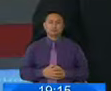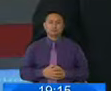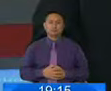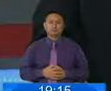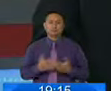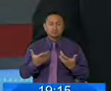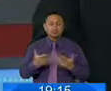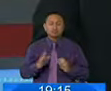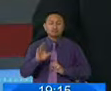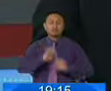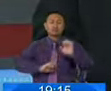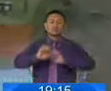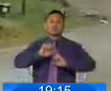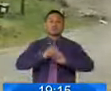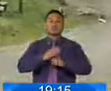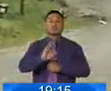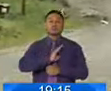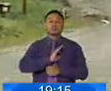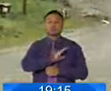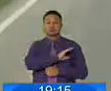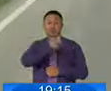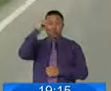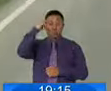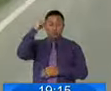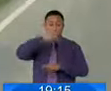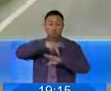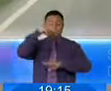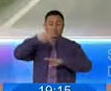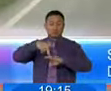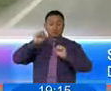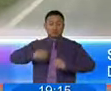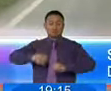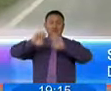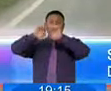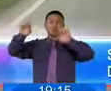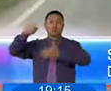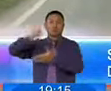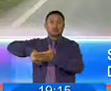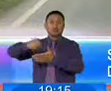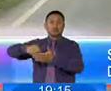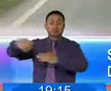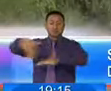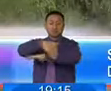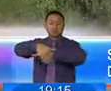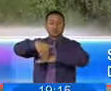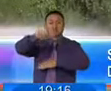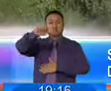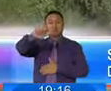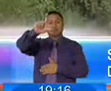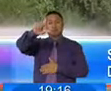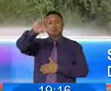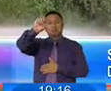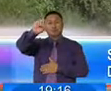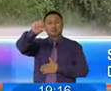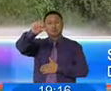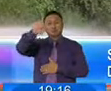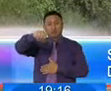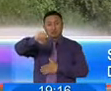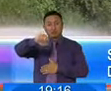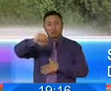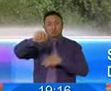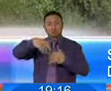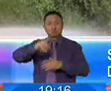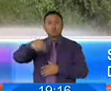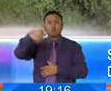Tras la evaluación realizada por técnicos del gobierno de Pichincha y la empresa contratista de la vía LOAC Unión del Toachi, resolvieron